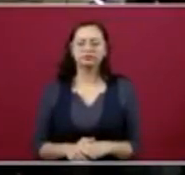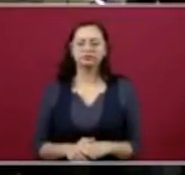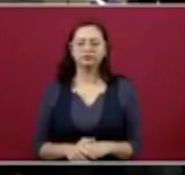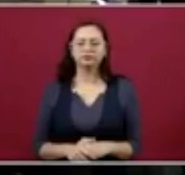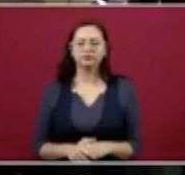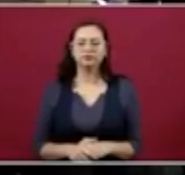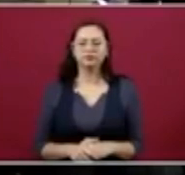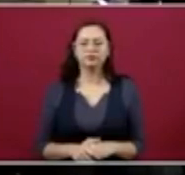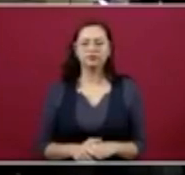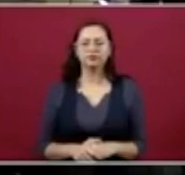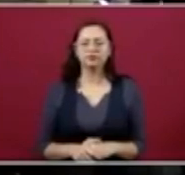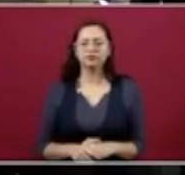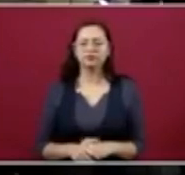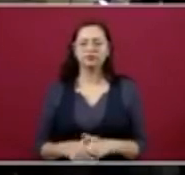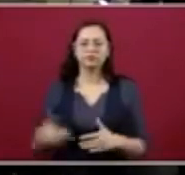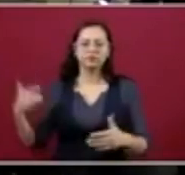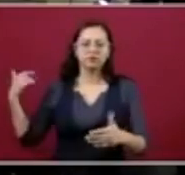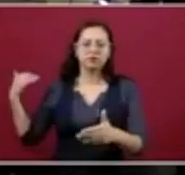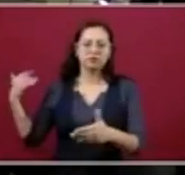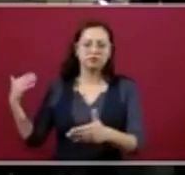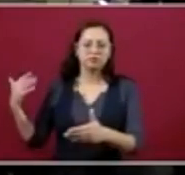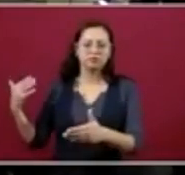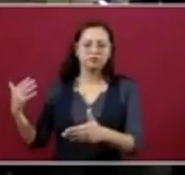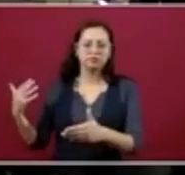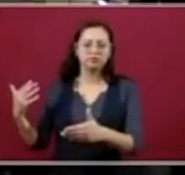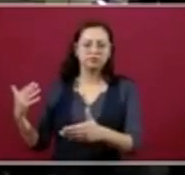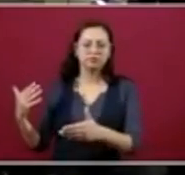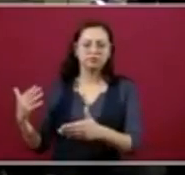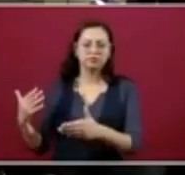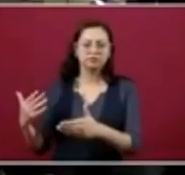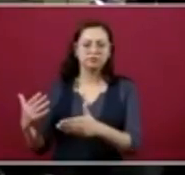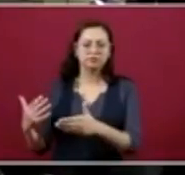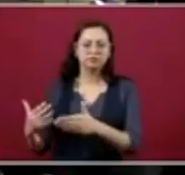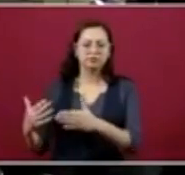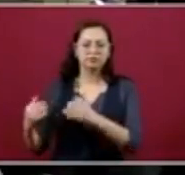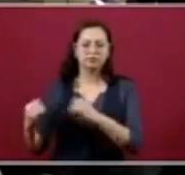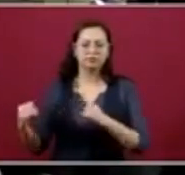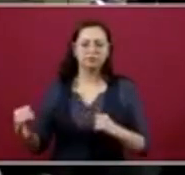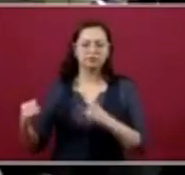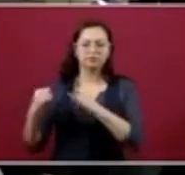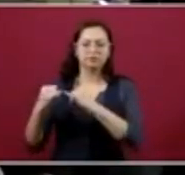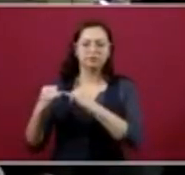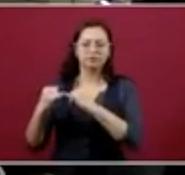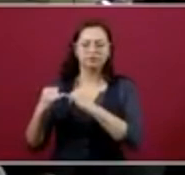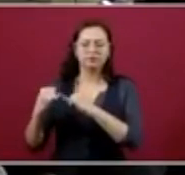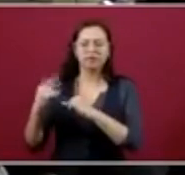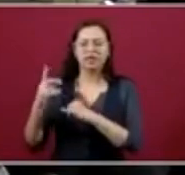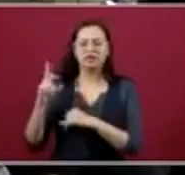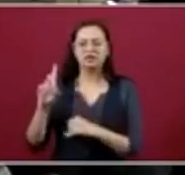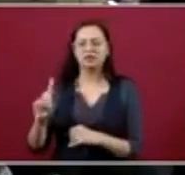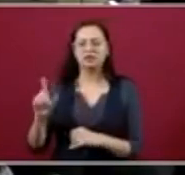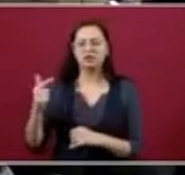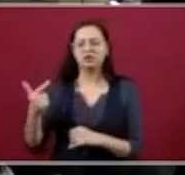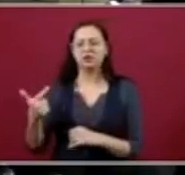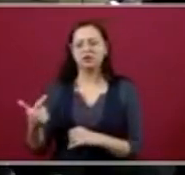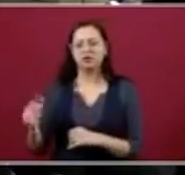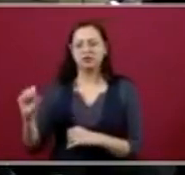aquella institución de la Dirección Federal de Seguridad, surgida